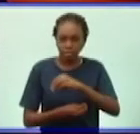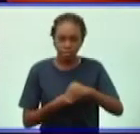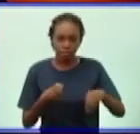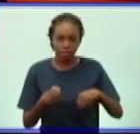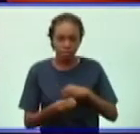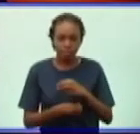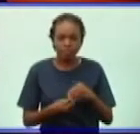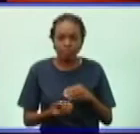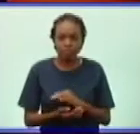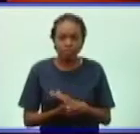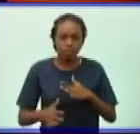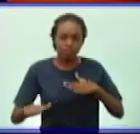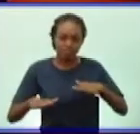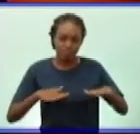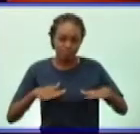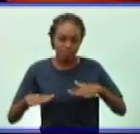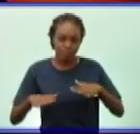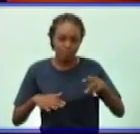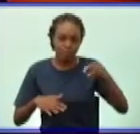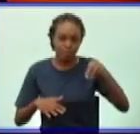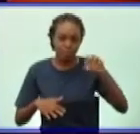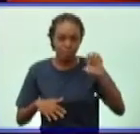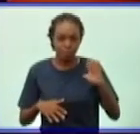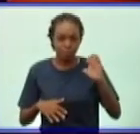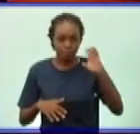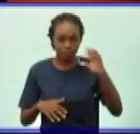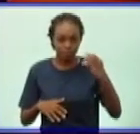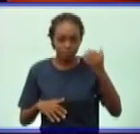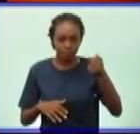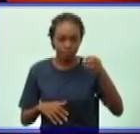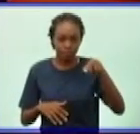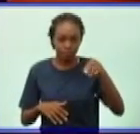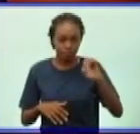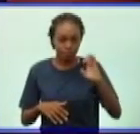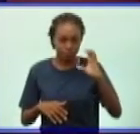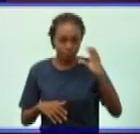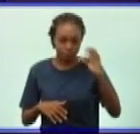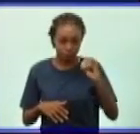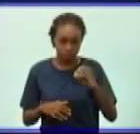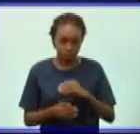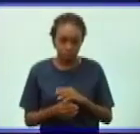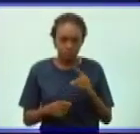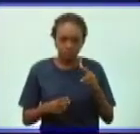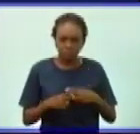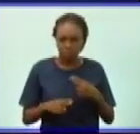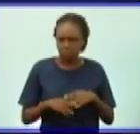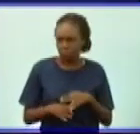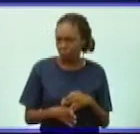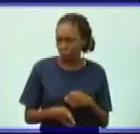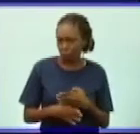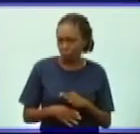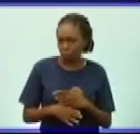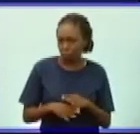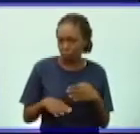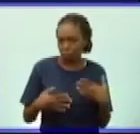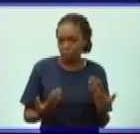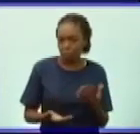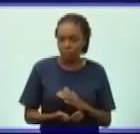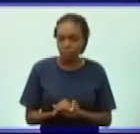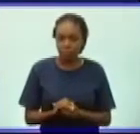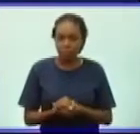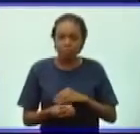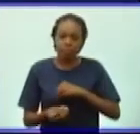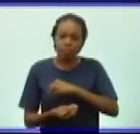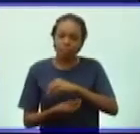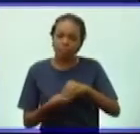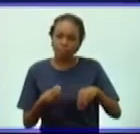comunes, el movimiento mecánico. ¿Y a qué llamamos movimiento mecánico? Pues bien, movimiento mecánico es